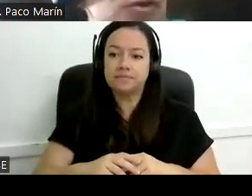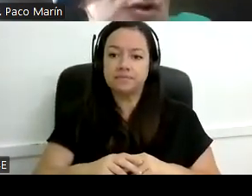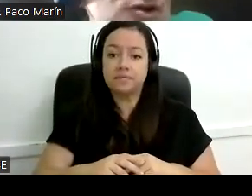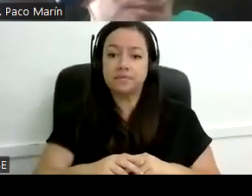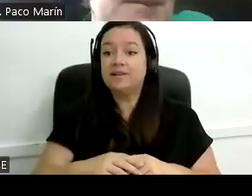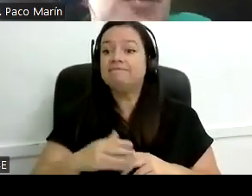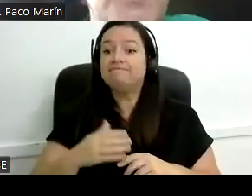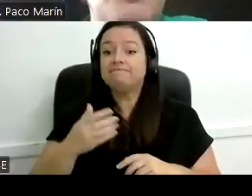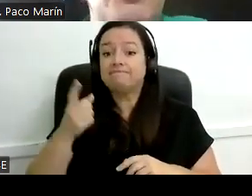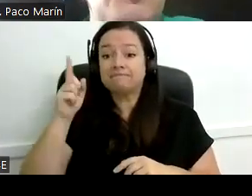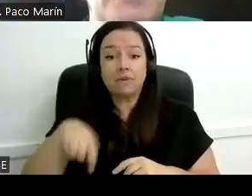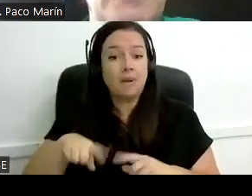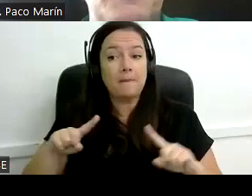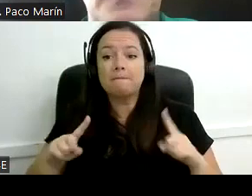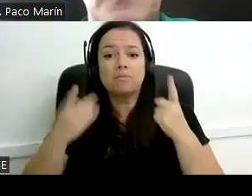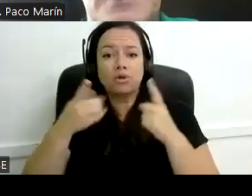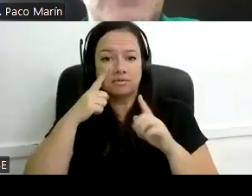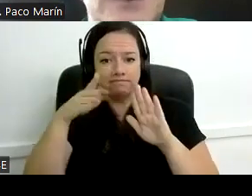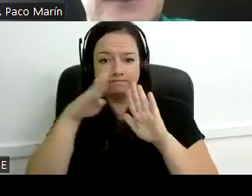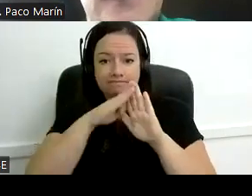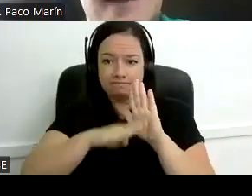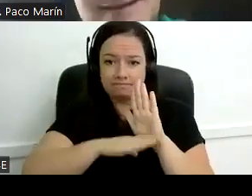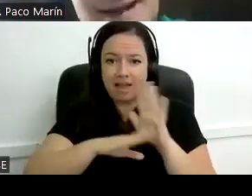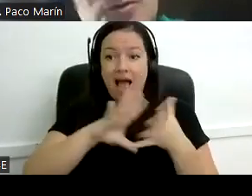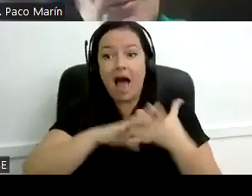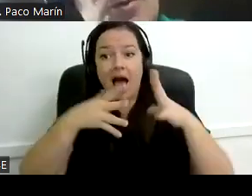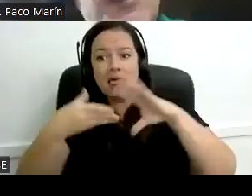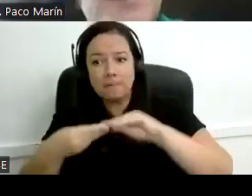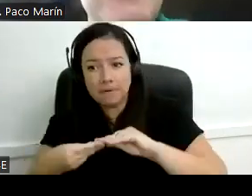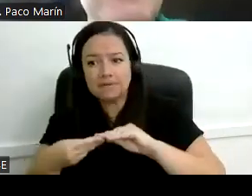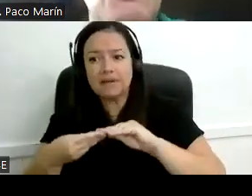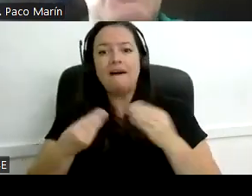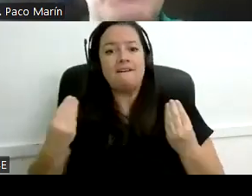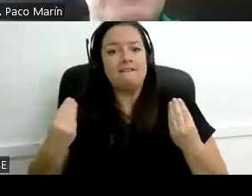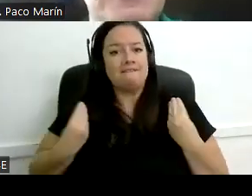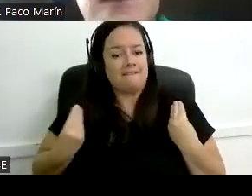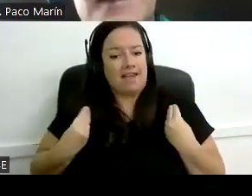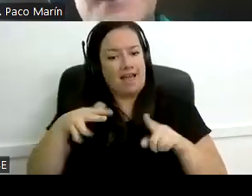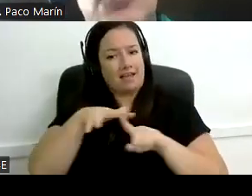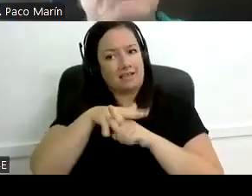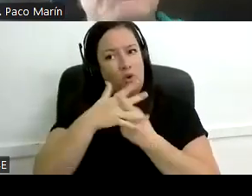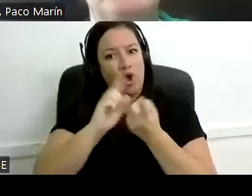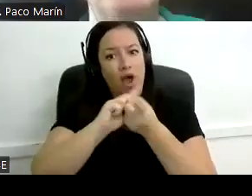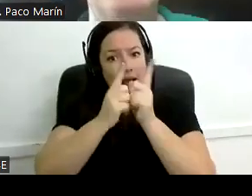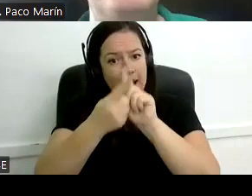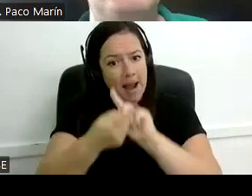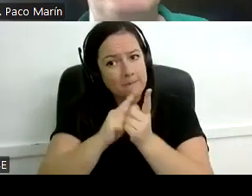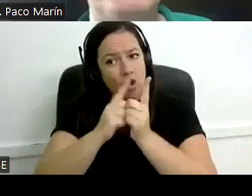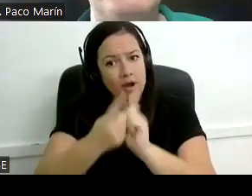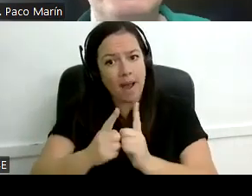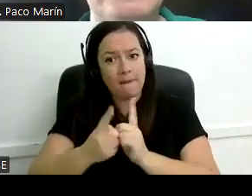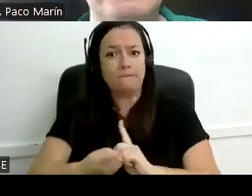Pues como os digo, lo primero sería pues esto, adaptar un poco nuestra vida o hacer determinados cambios en el